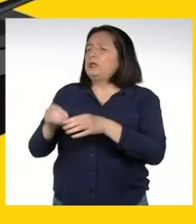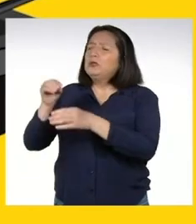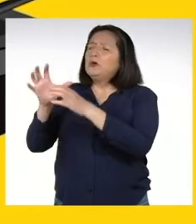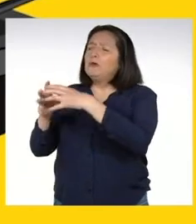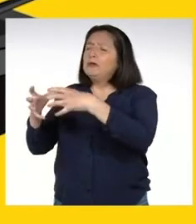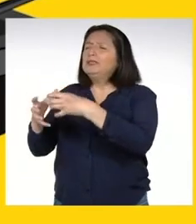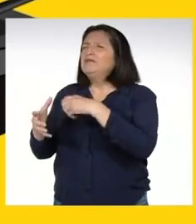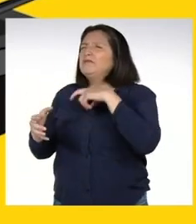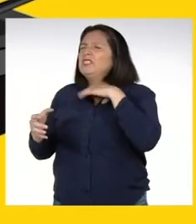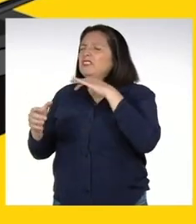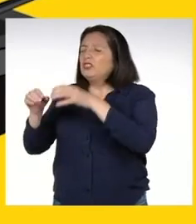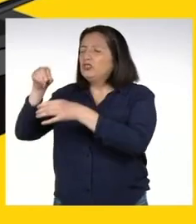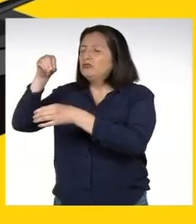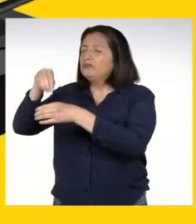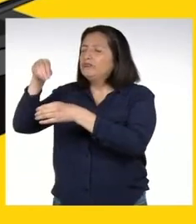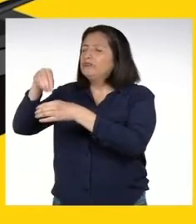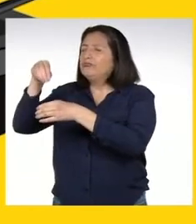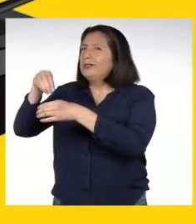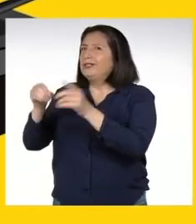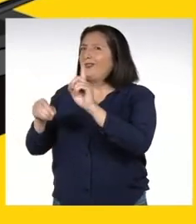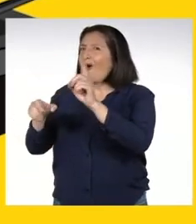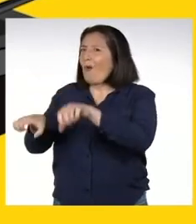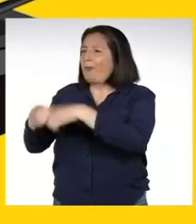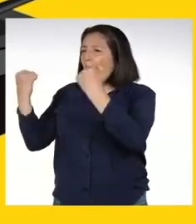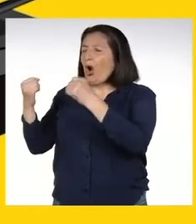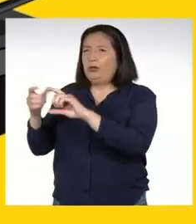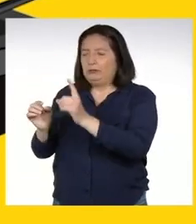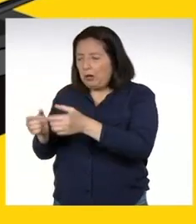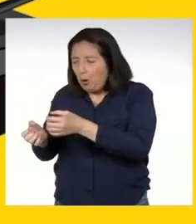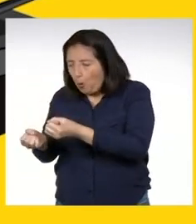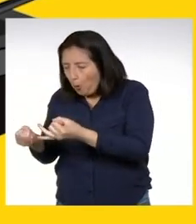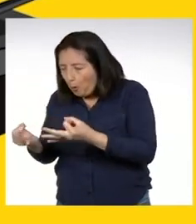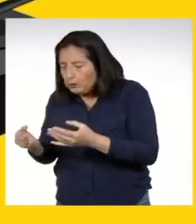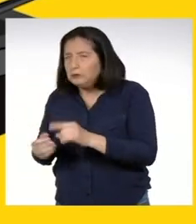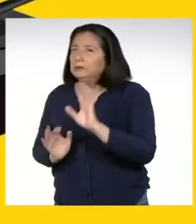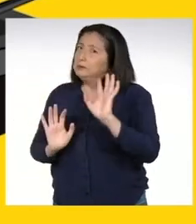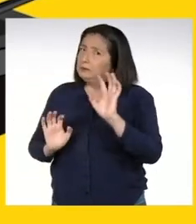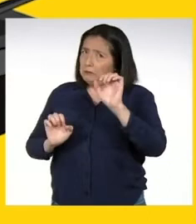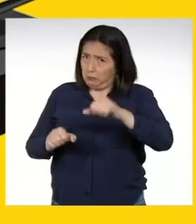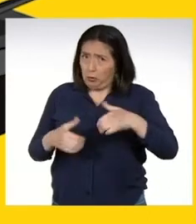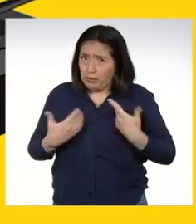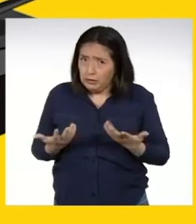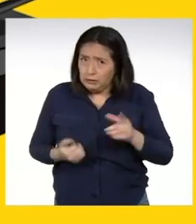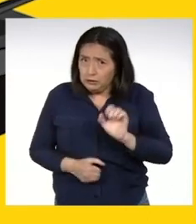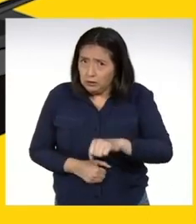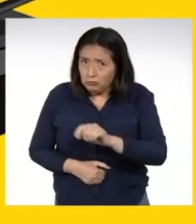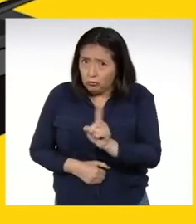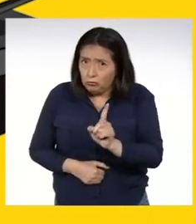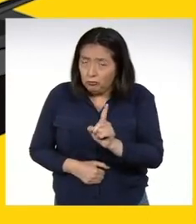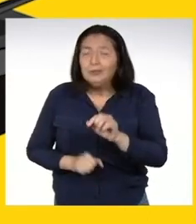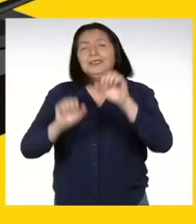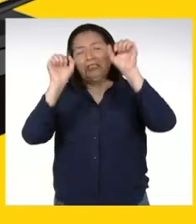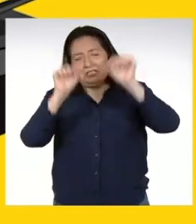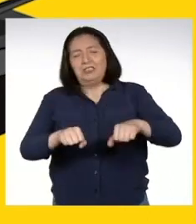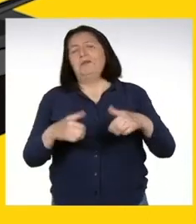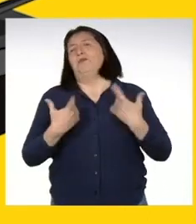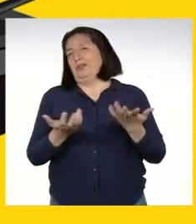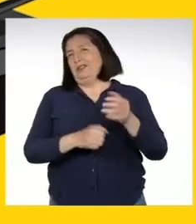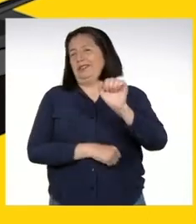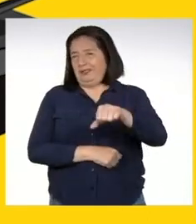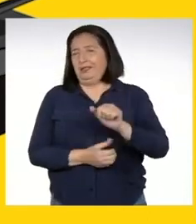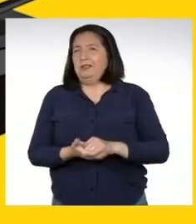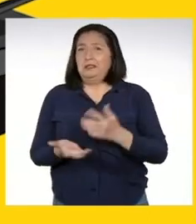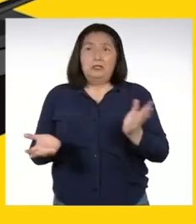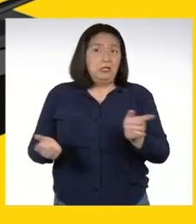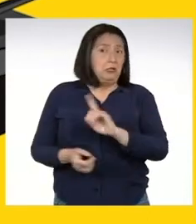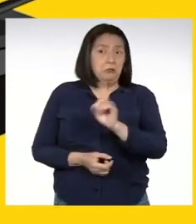alcancía sin la necesidad de romperla. ¿Será posible? ¡Claro que sí! Y